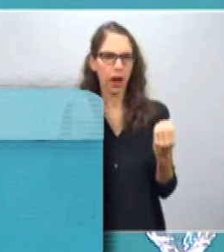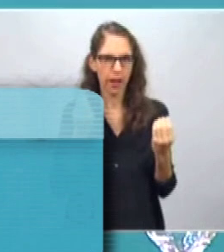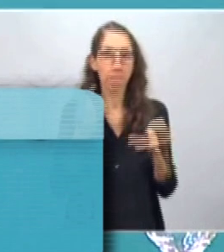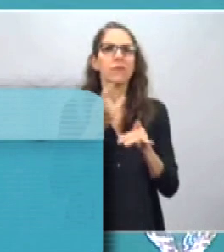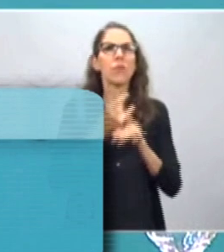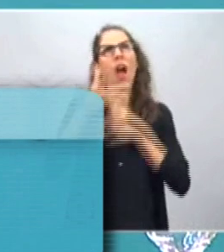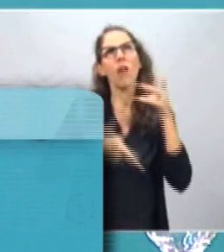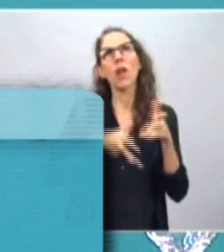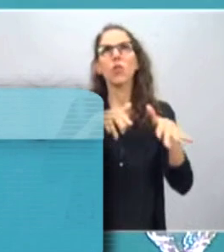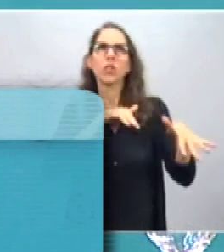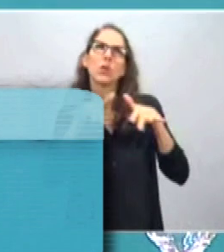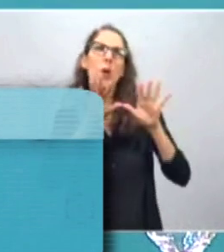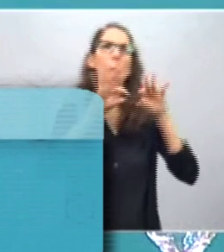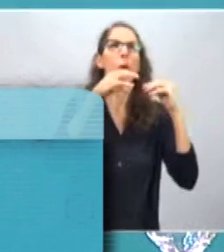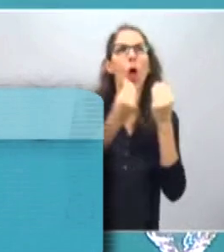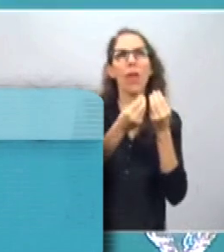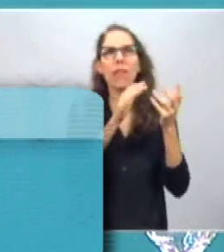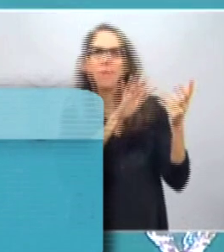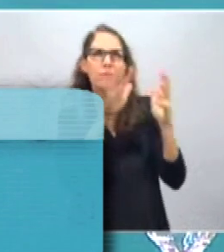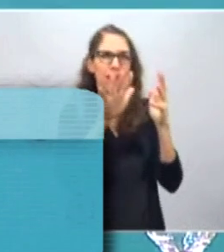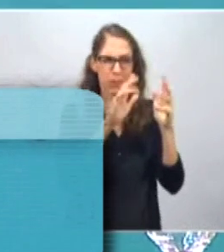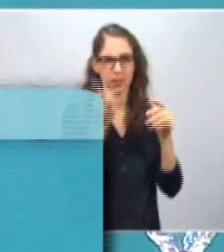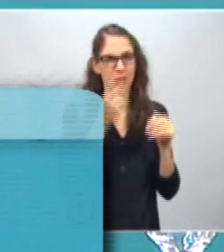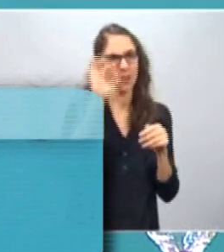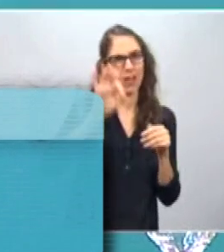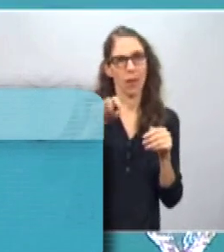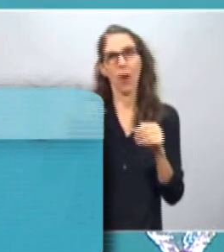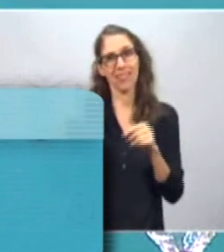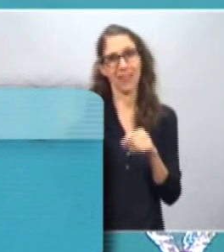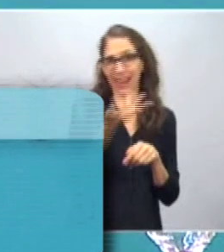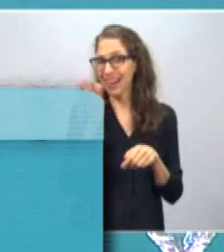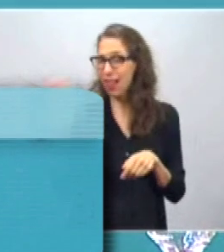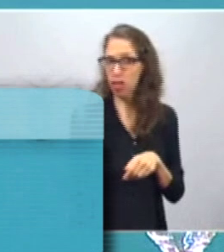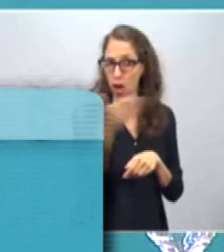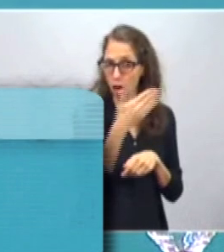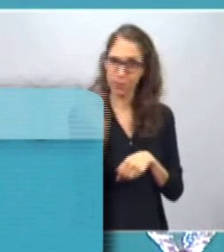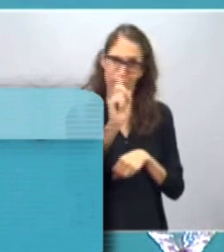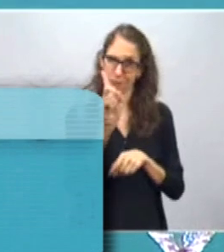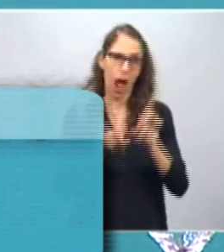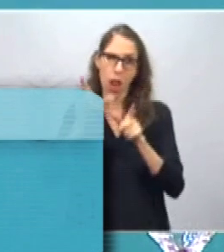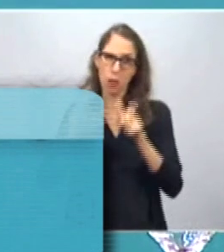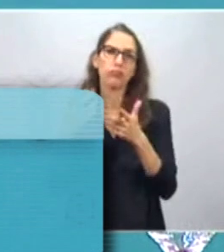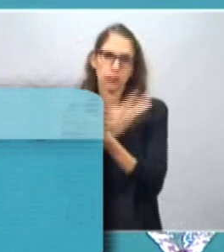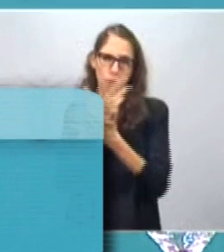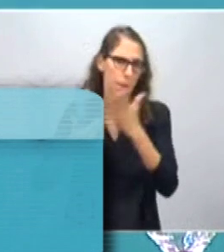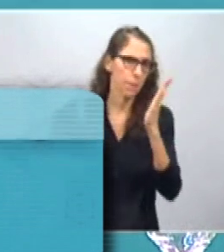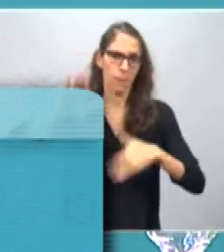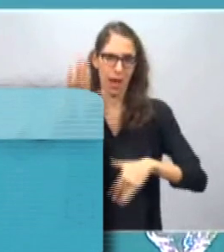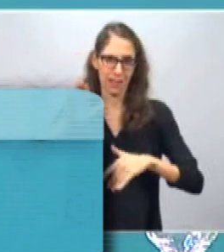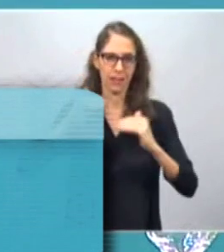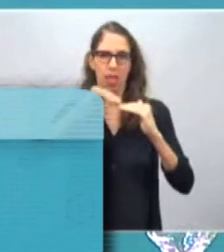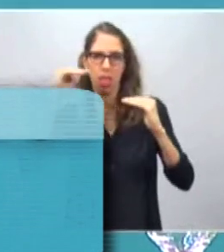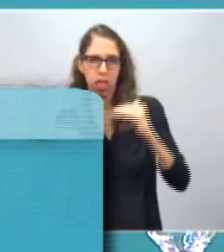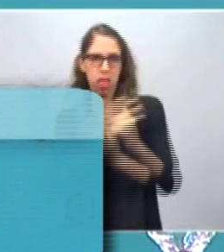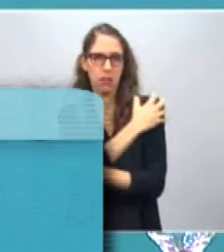hablamos de estos promedios tiende a ser todavía más grave en los sectores medios y en los sectores bajos, porque aquel que tiene que